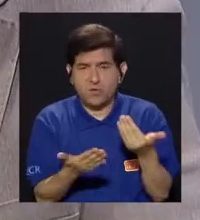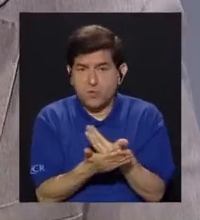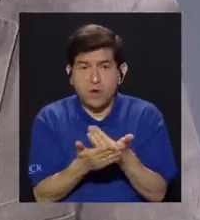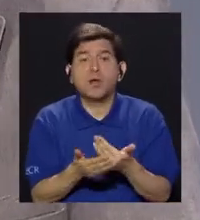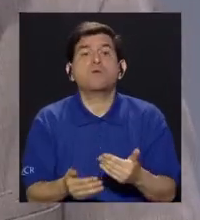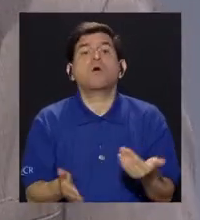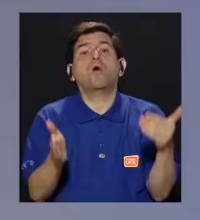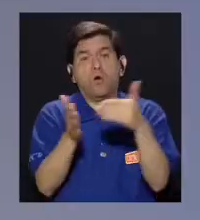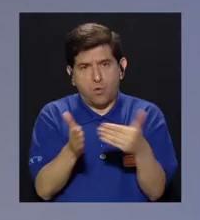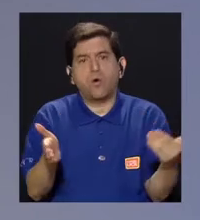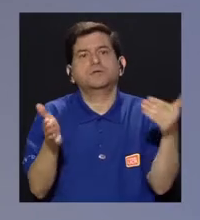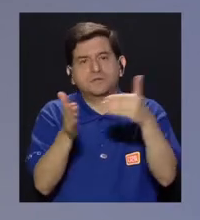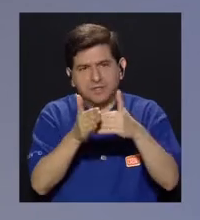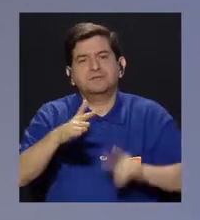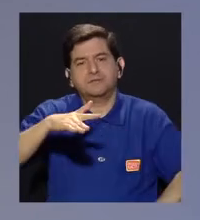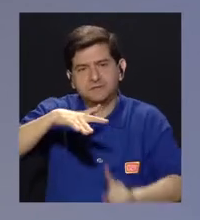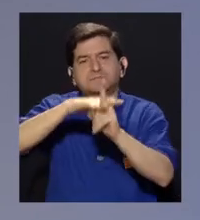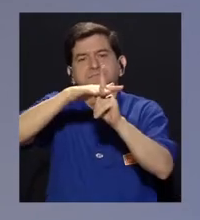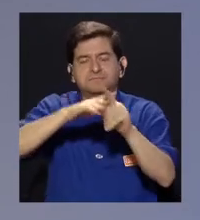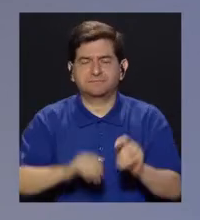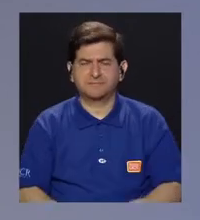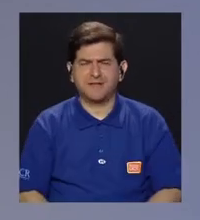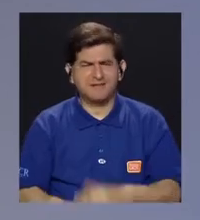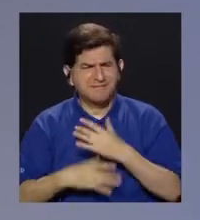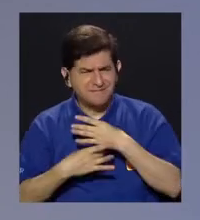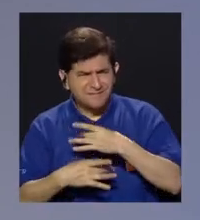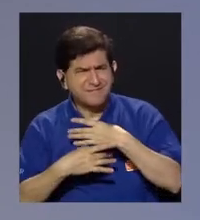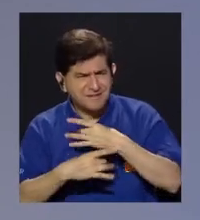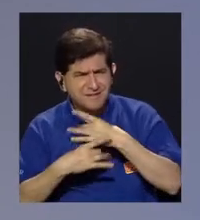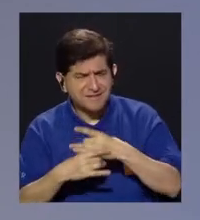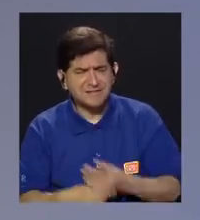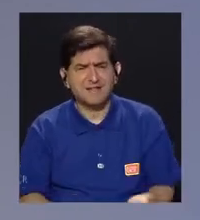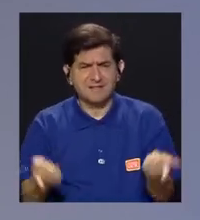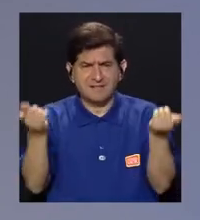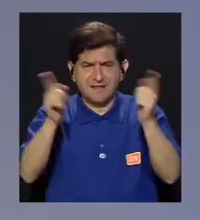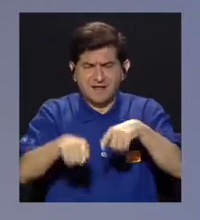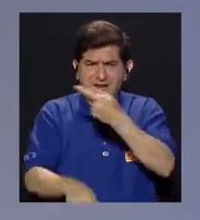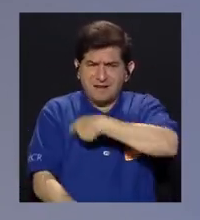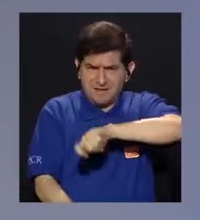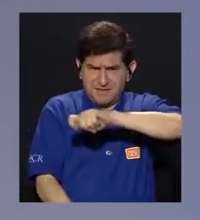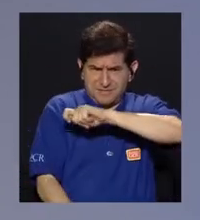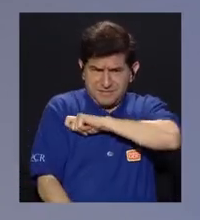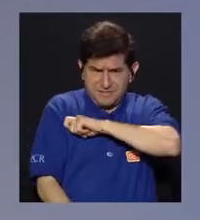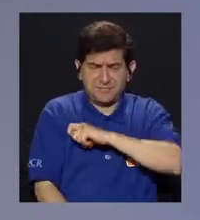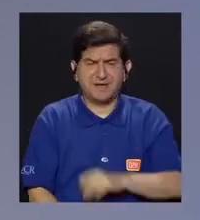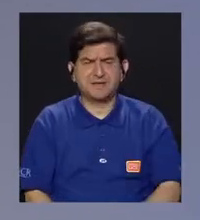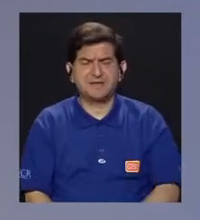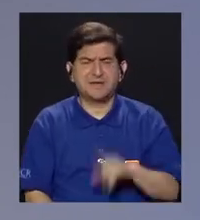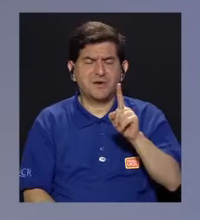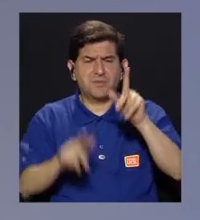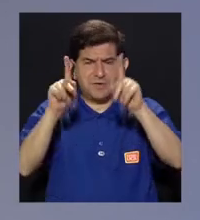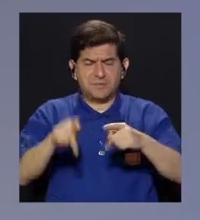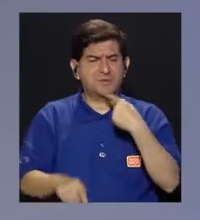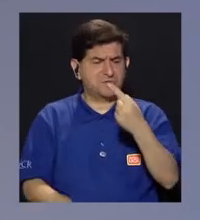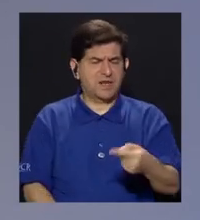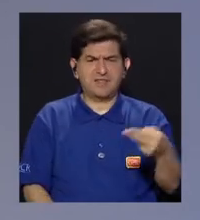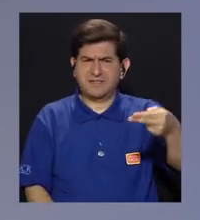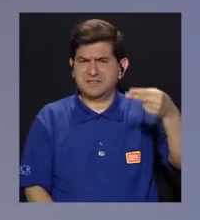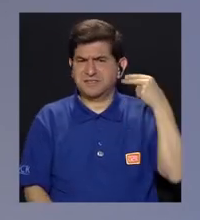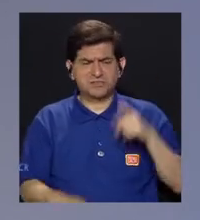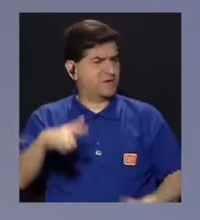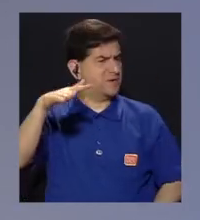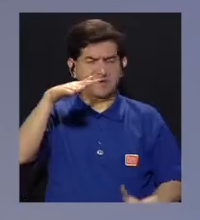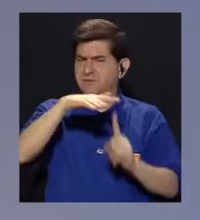actual esto es muy interesante porque vea que en el caso español una persona decide que su historial no